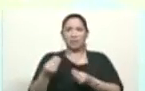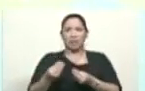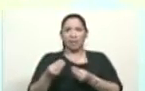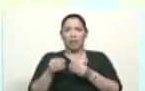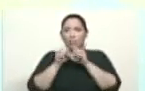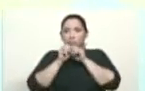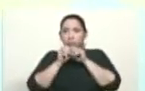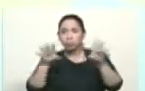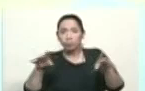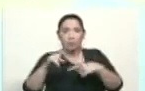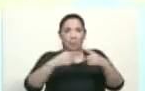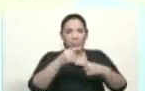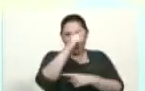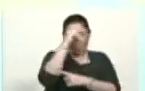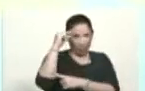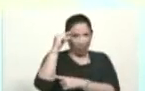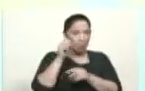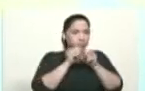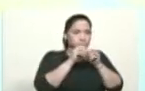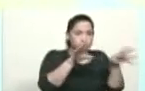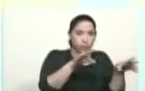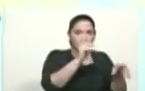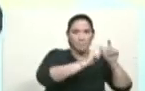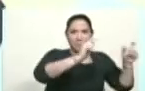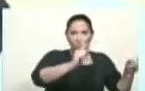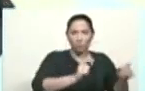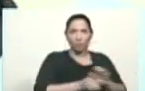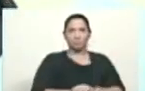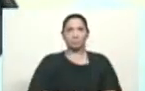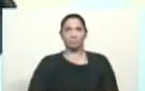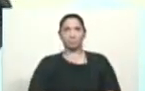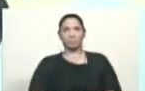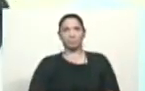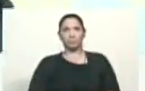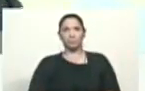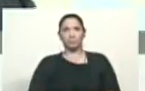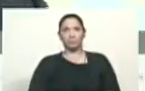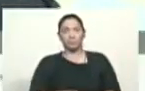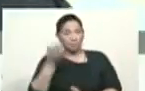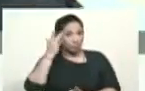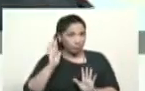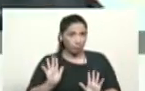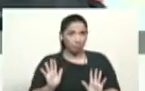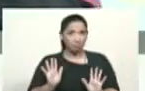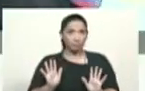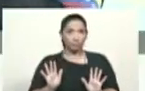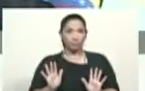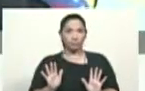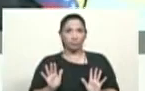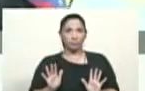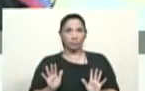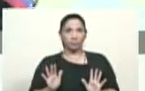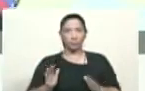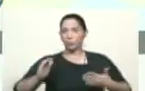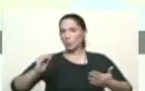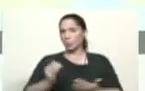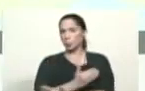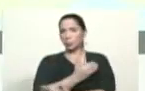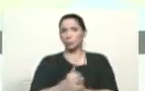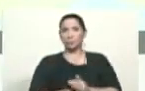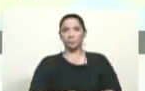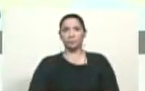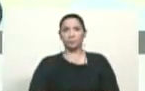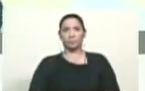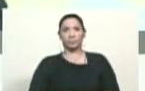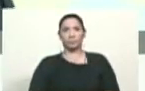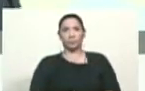aquí a esta gente que ha pretendido darle un golpe de Estado al